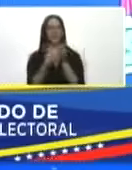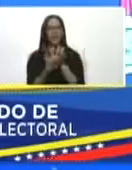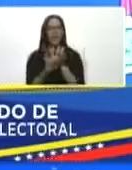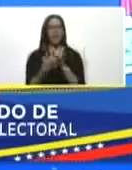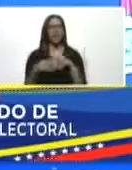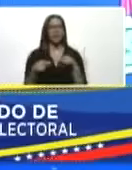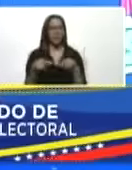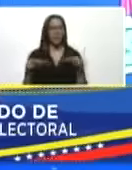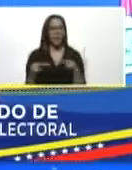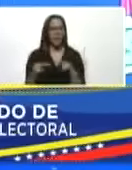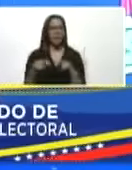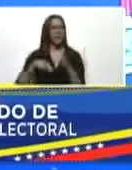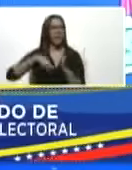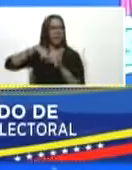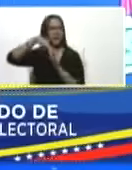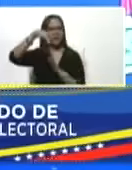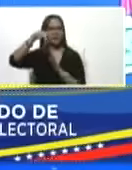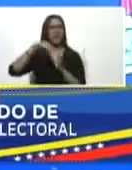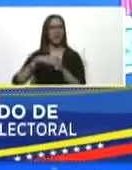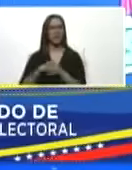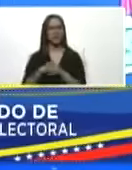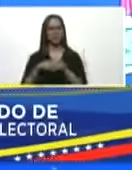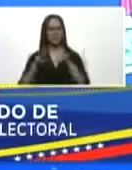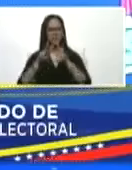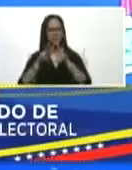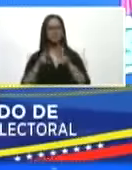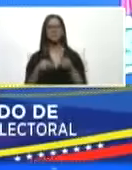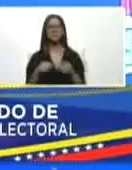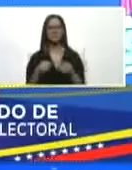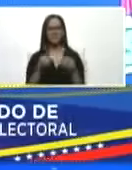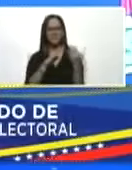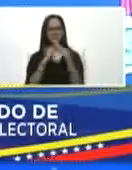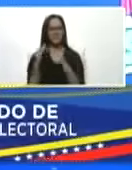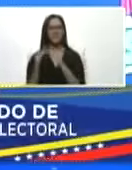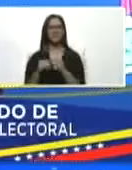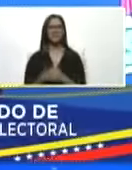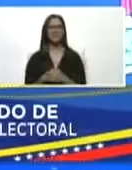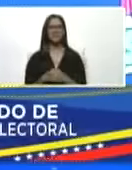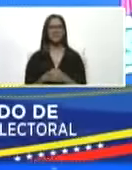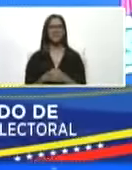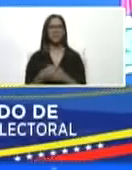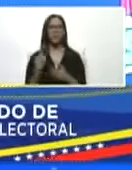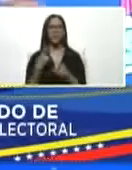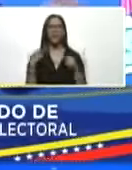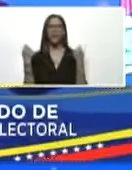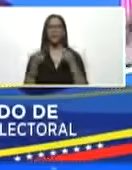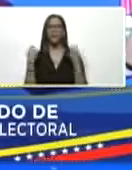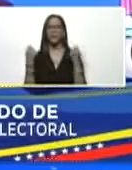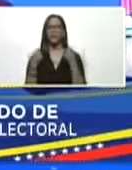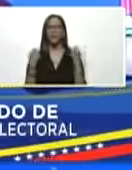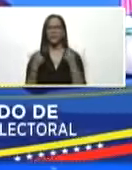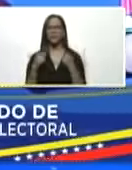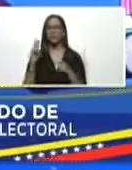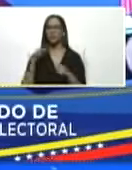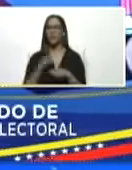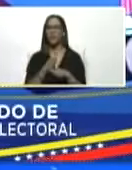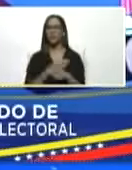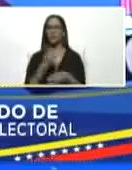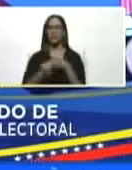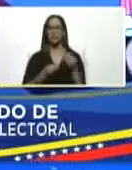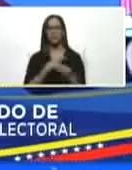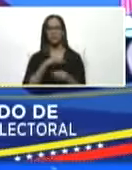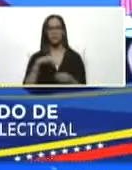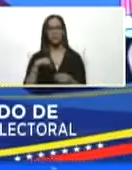esquina, en su escalera, en su urbanismo, en su comunidad. Es una campaña inédita, nunca antes hecha por